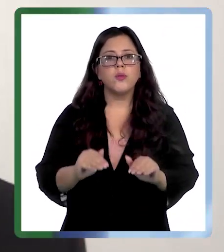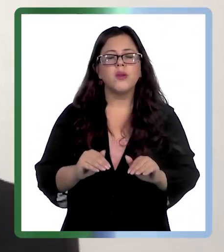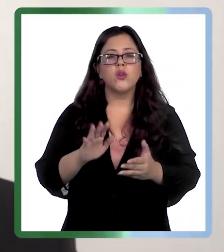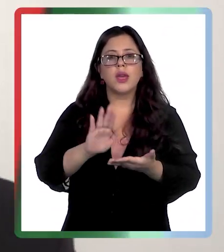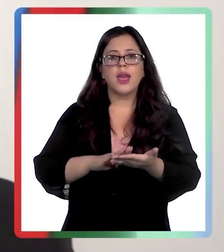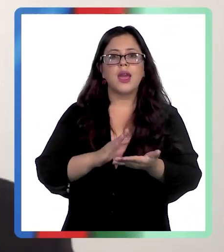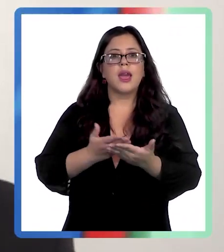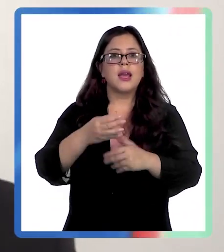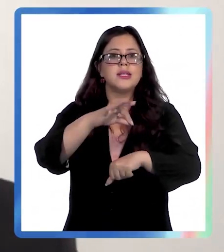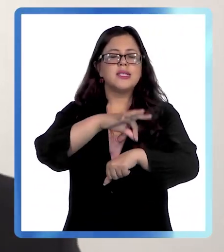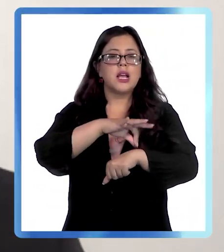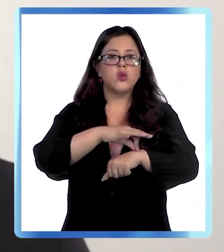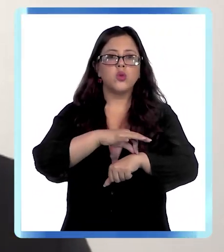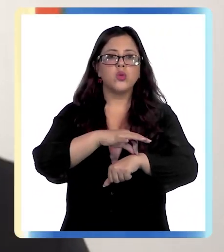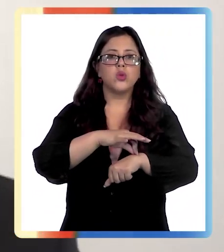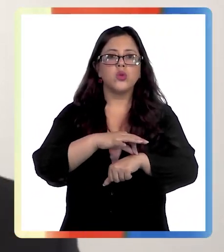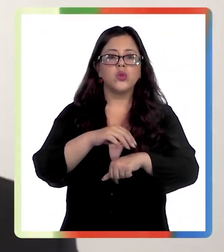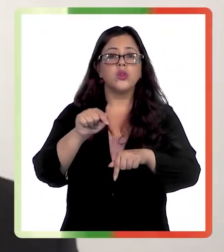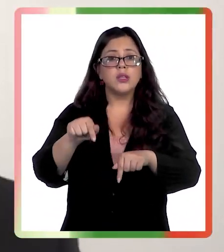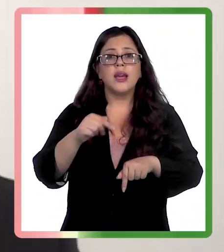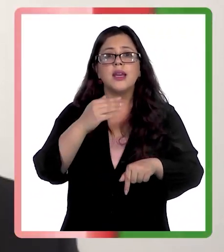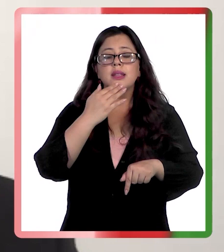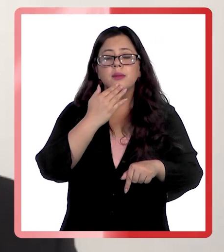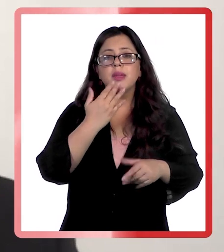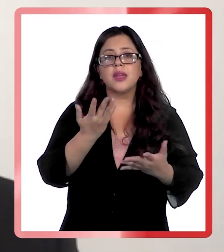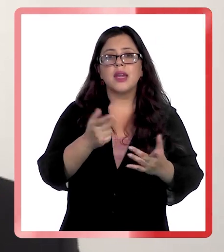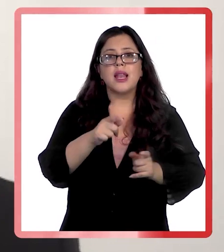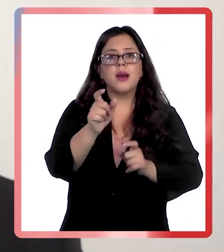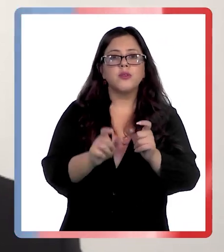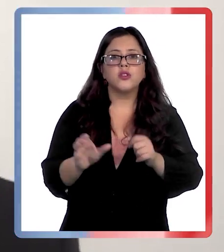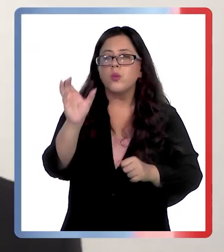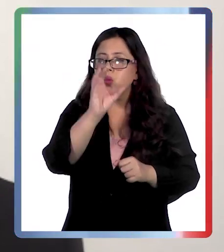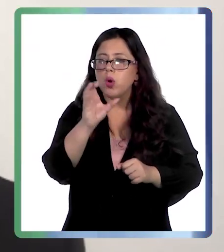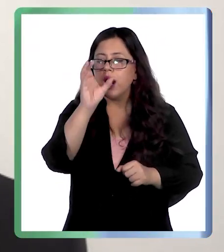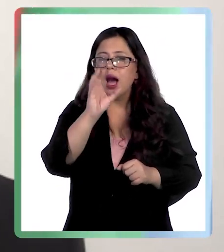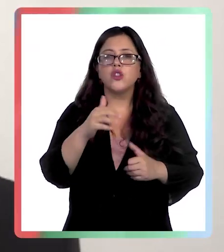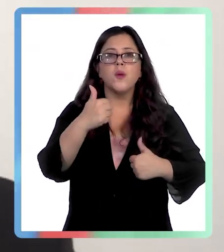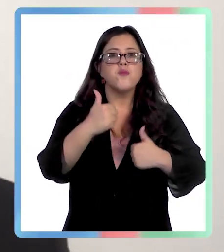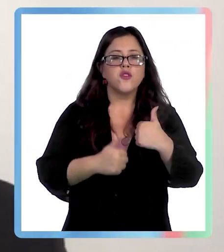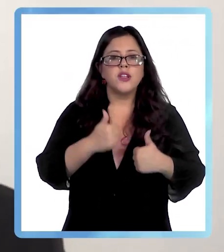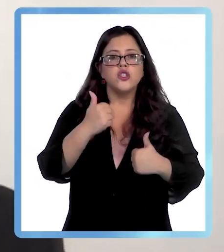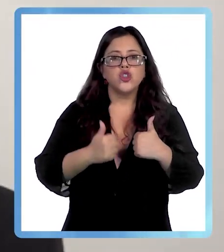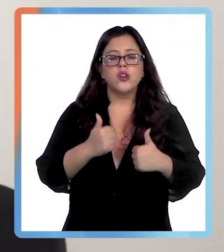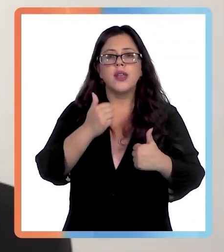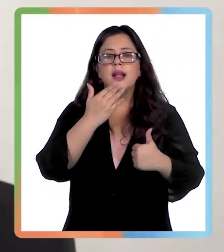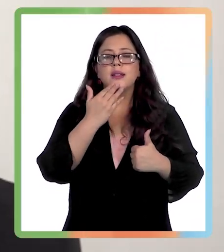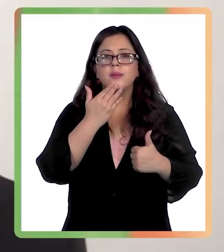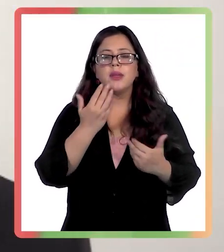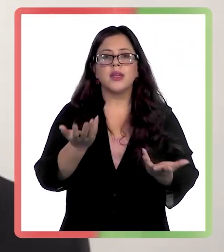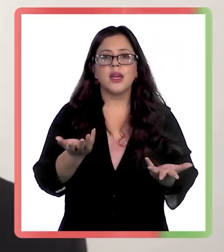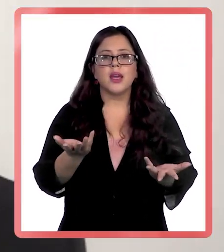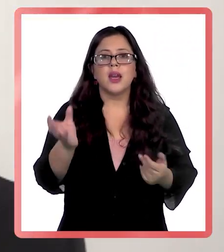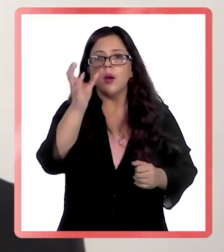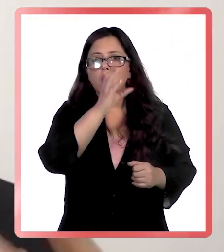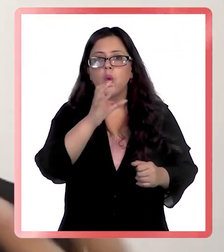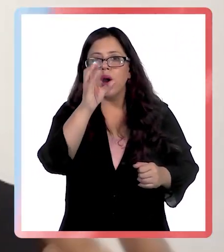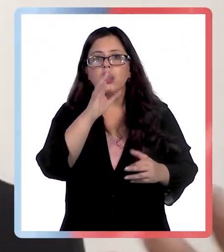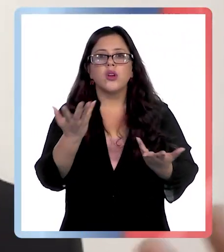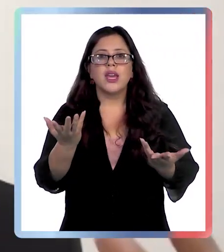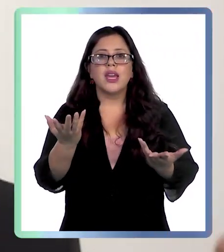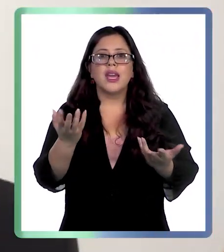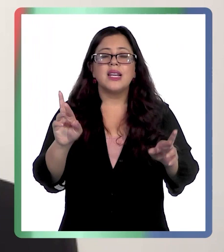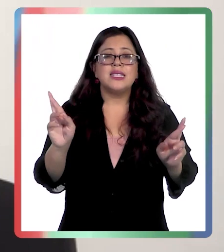salud médica y que nuestros pacientes Lamentablemente buscando una especialidad buscando sacar un buscando